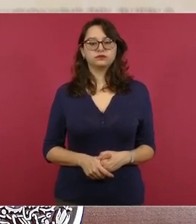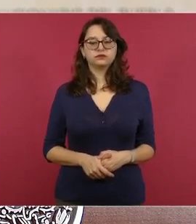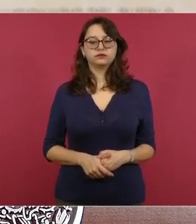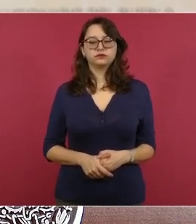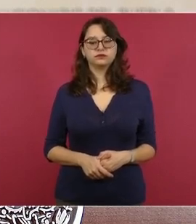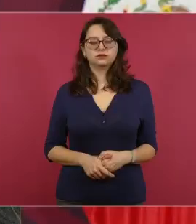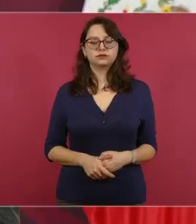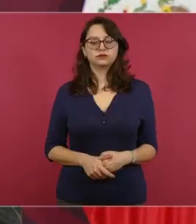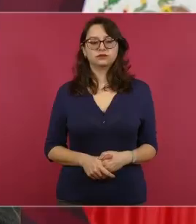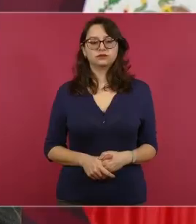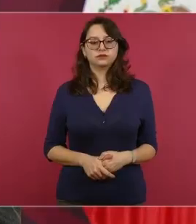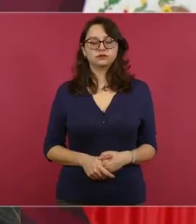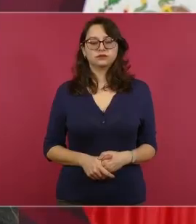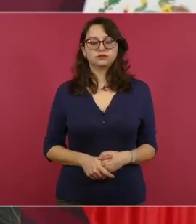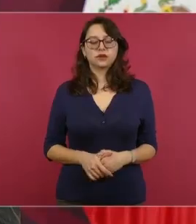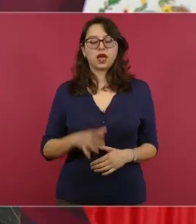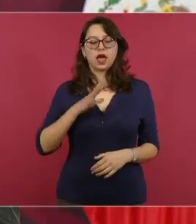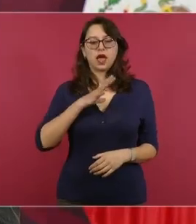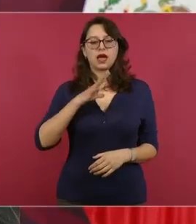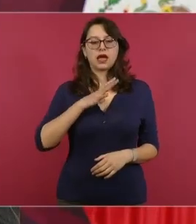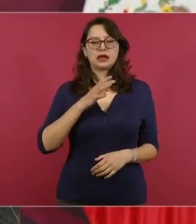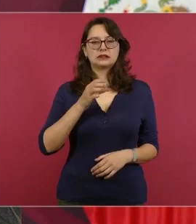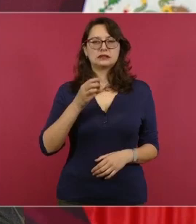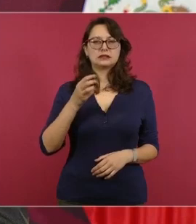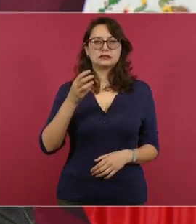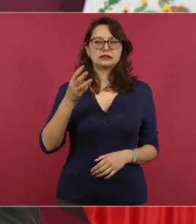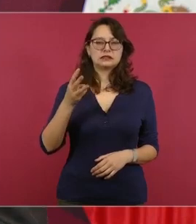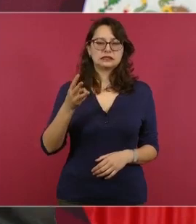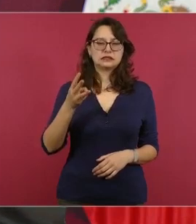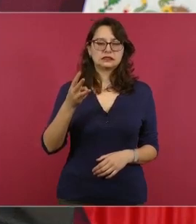cuatro, pero la verdad ya